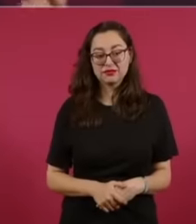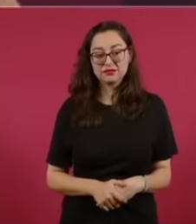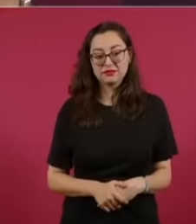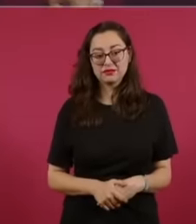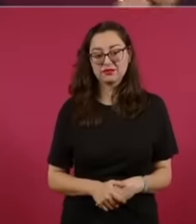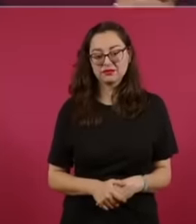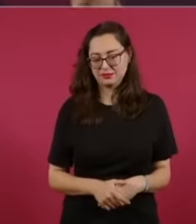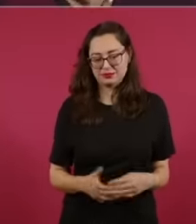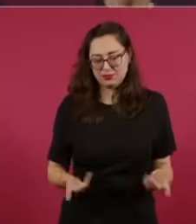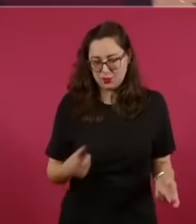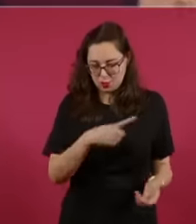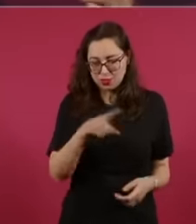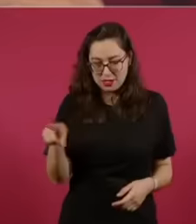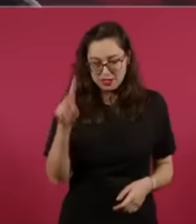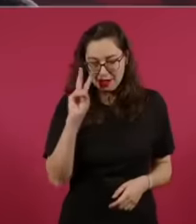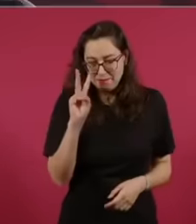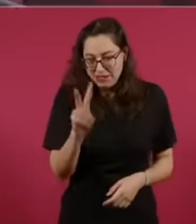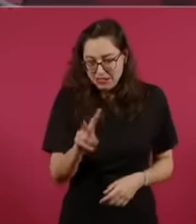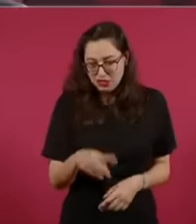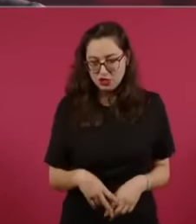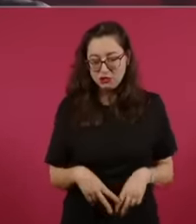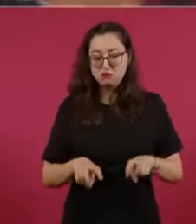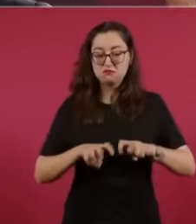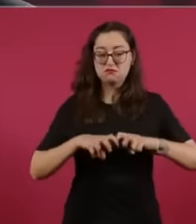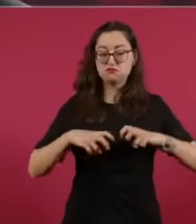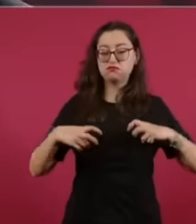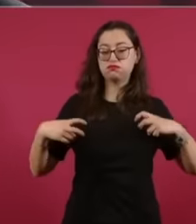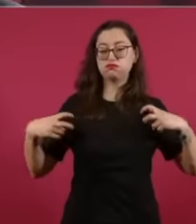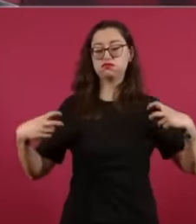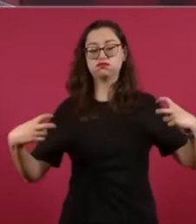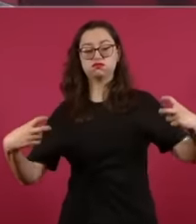hay 10 comentaristas. ¿Cómo se llama